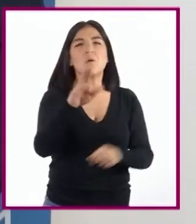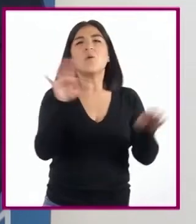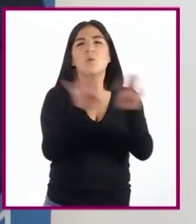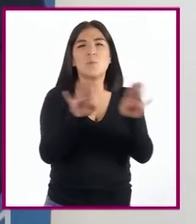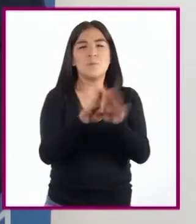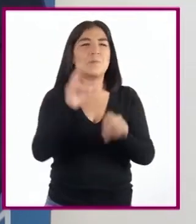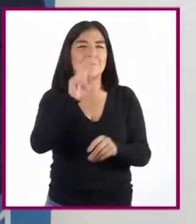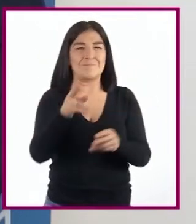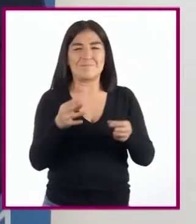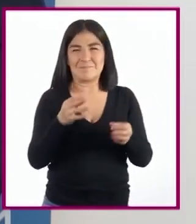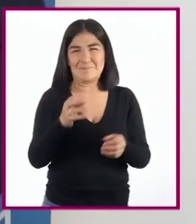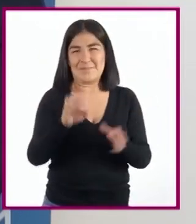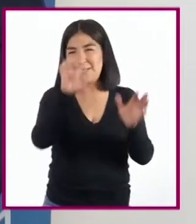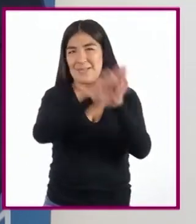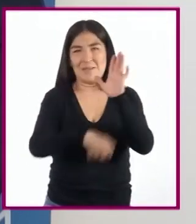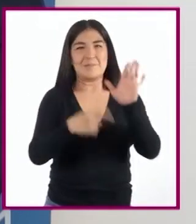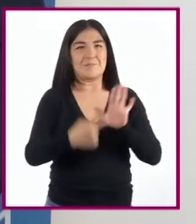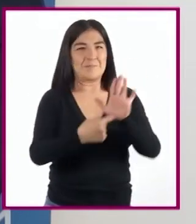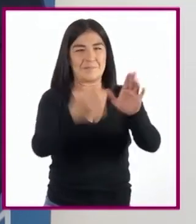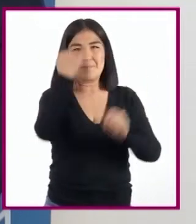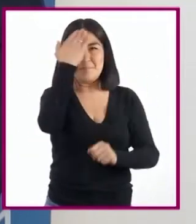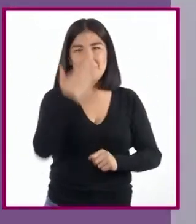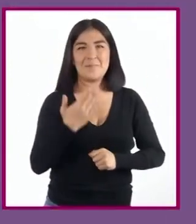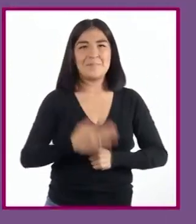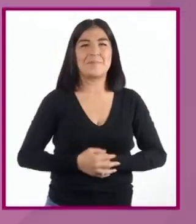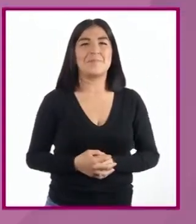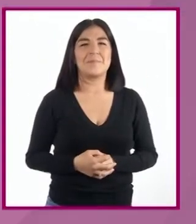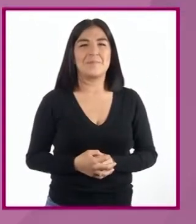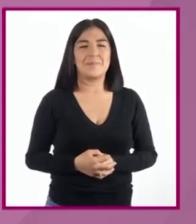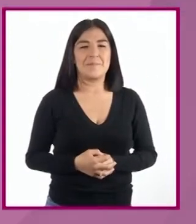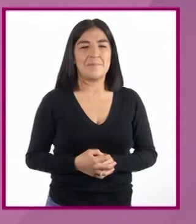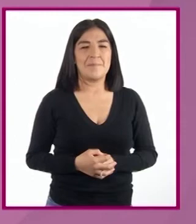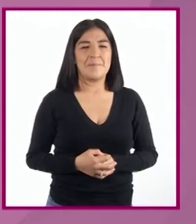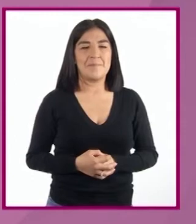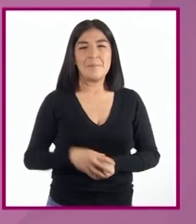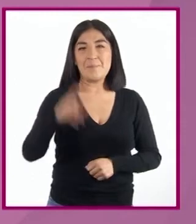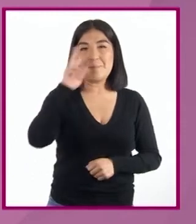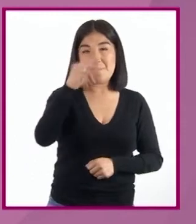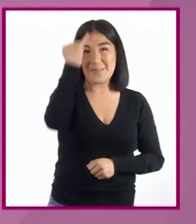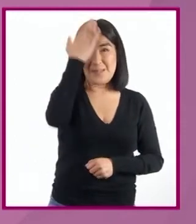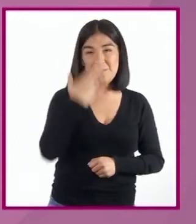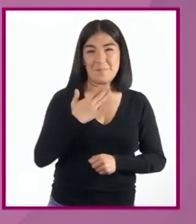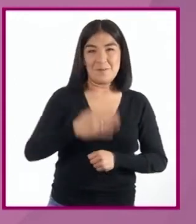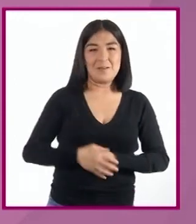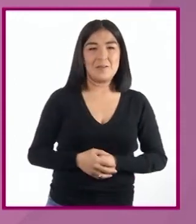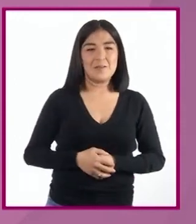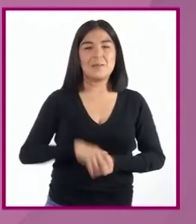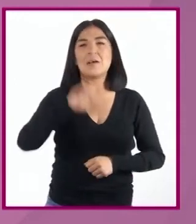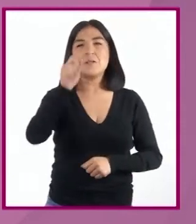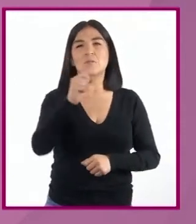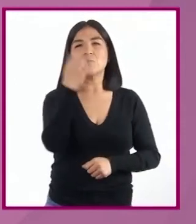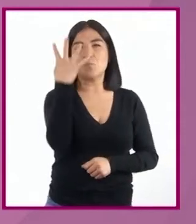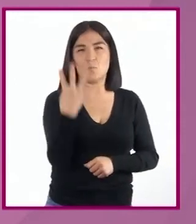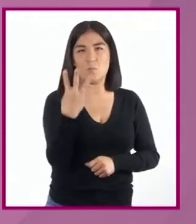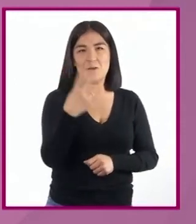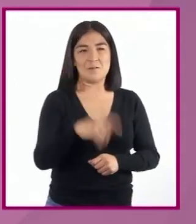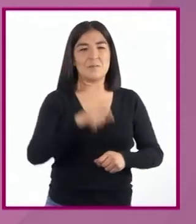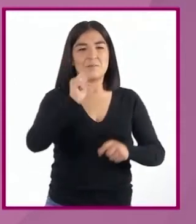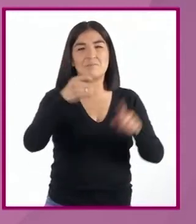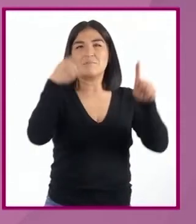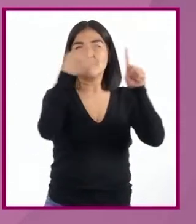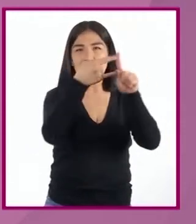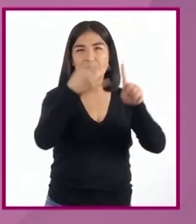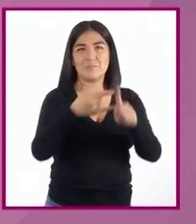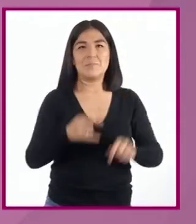a detalle, les mostramos la siguiente imagen. En la imagen se observan cuatro paralelogramos. En primer